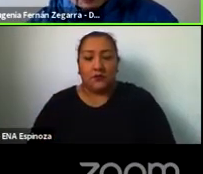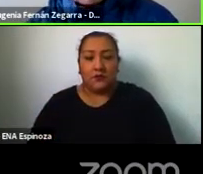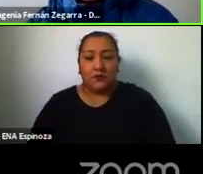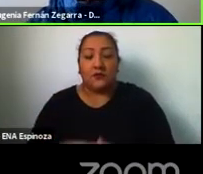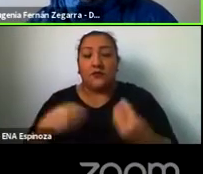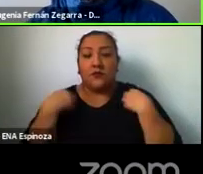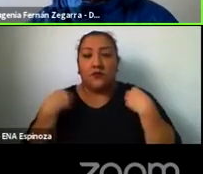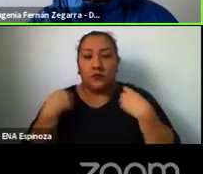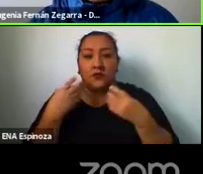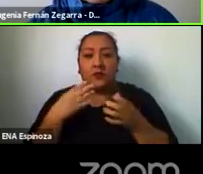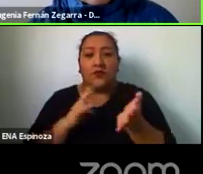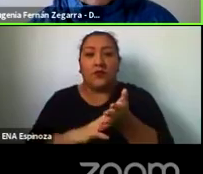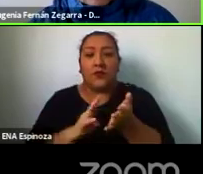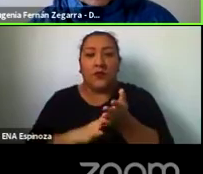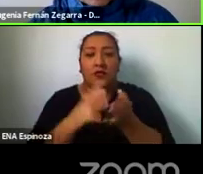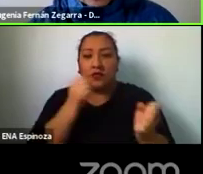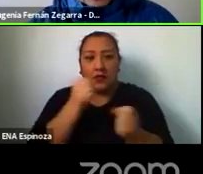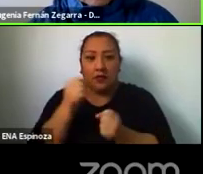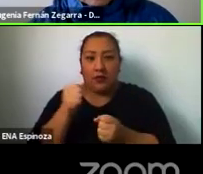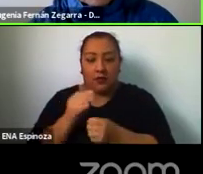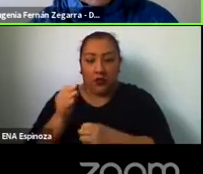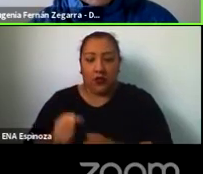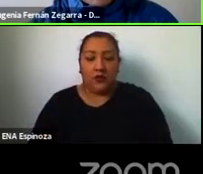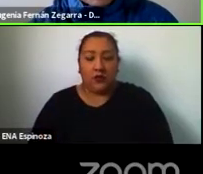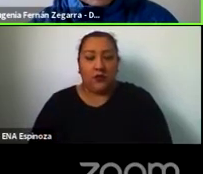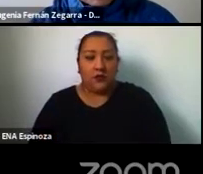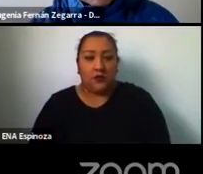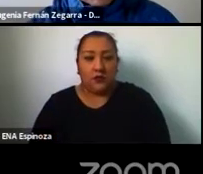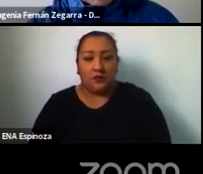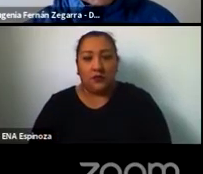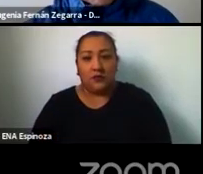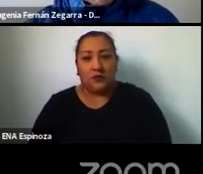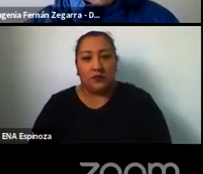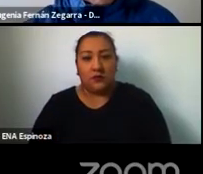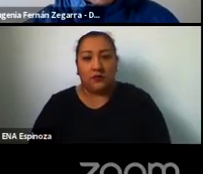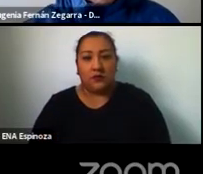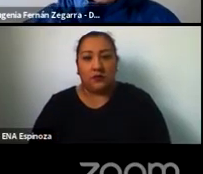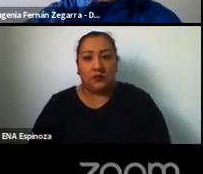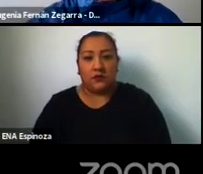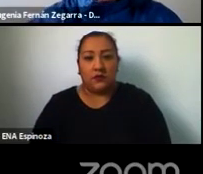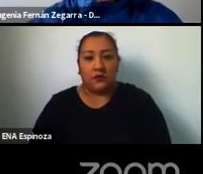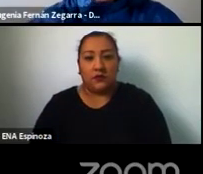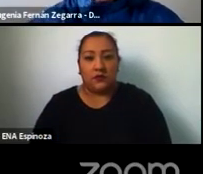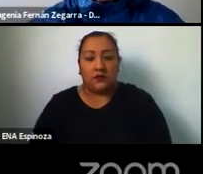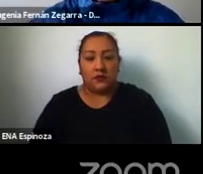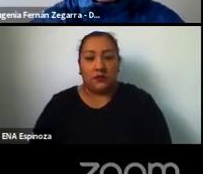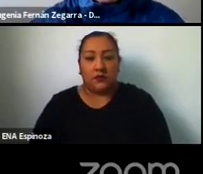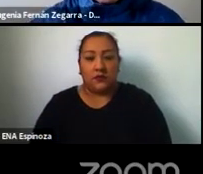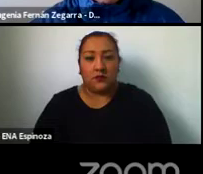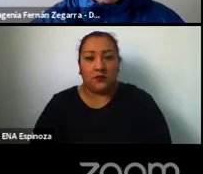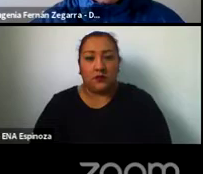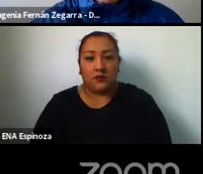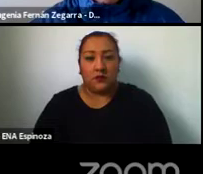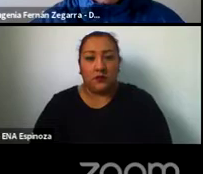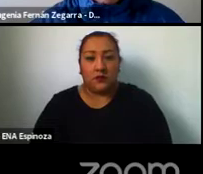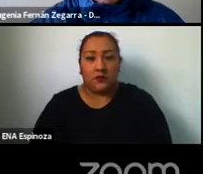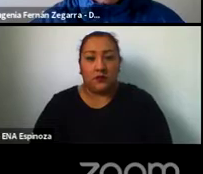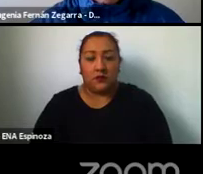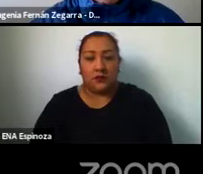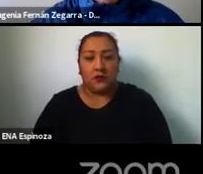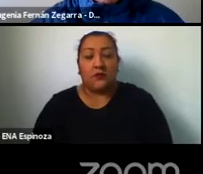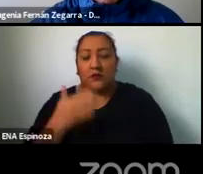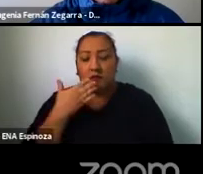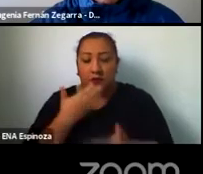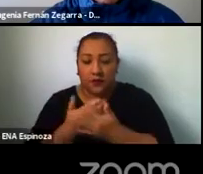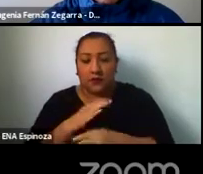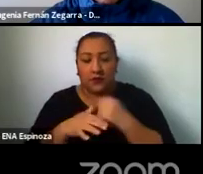Oficina Defensorial de San Martín. Muchas gracias. Muchas gracias, doctora. Muchas gracias también, y con las disculpas